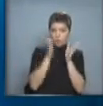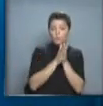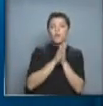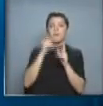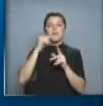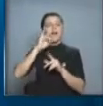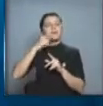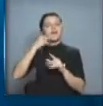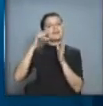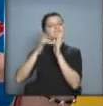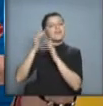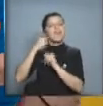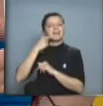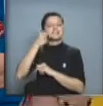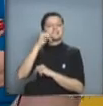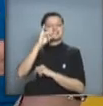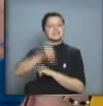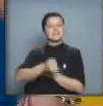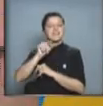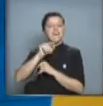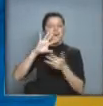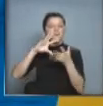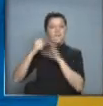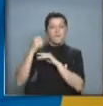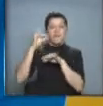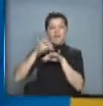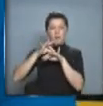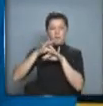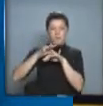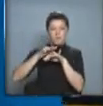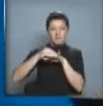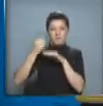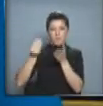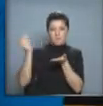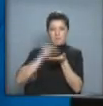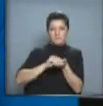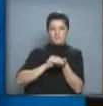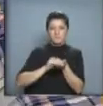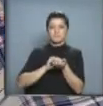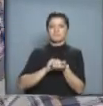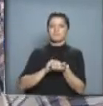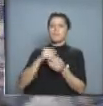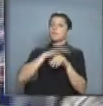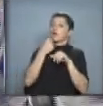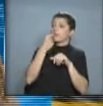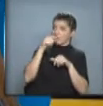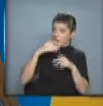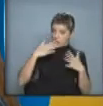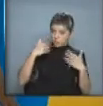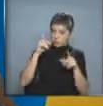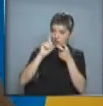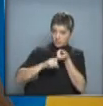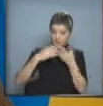y es una entrega más para con la otra persona con la que uno quiere vivir. ¿Vos te no casarías? Me voy a casar. Sí. No, ya. no sé cuándo. De blanco, te casarías de blanco. Sí, no